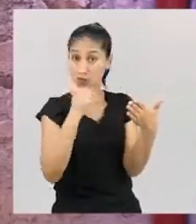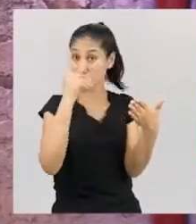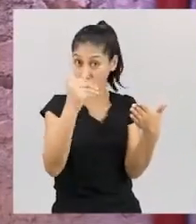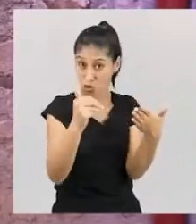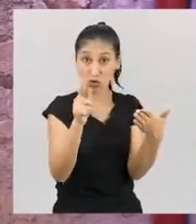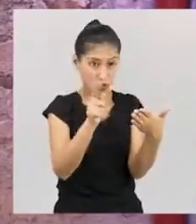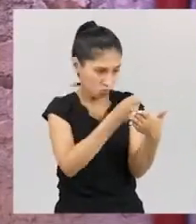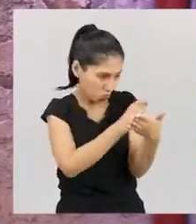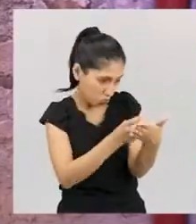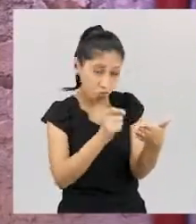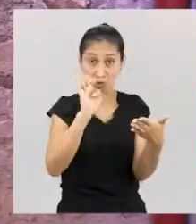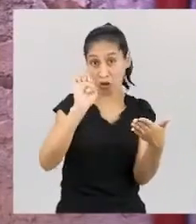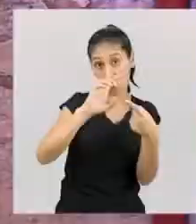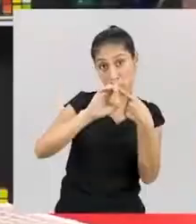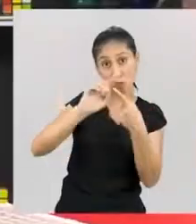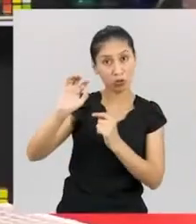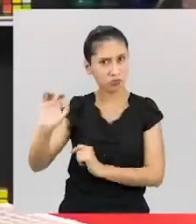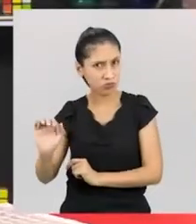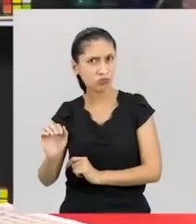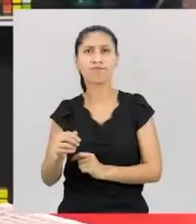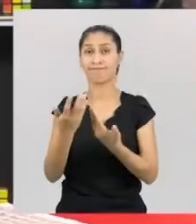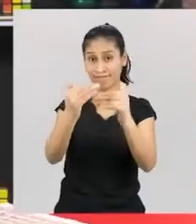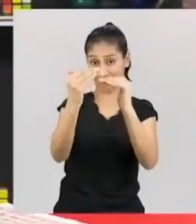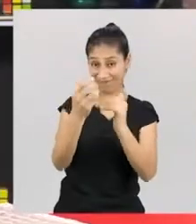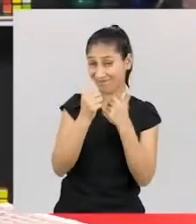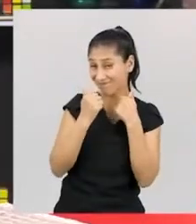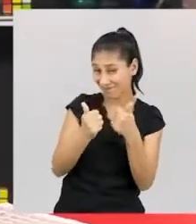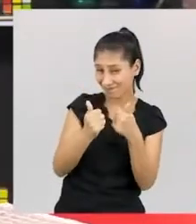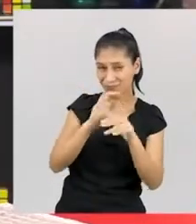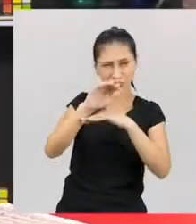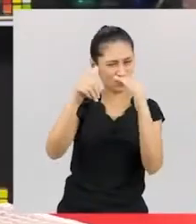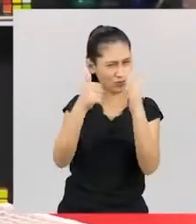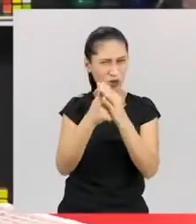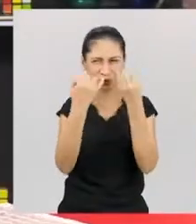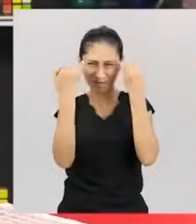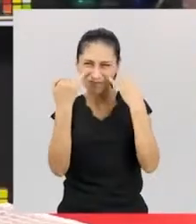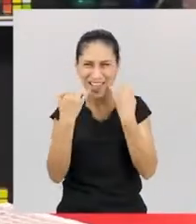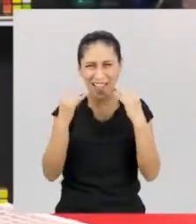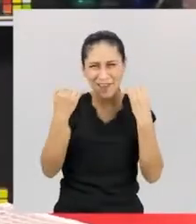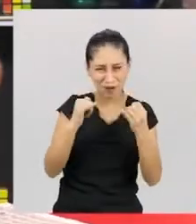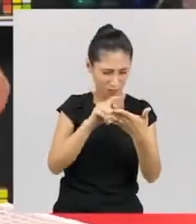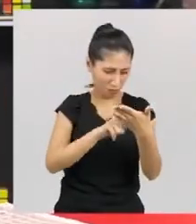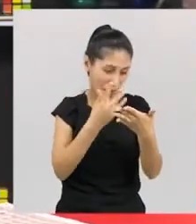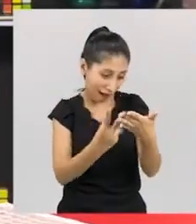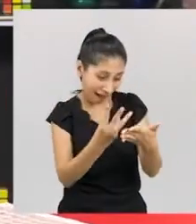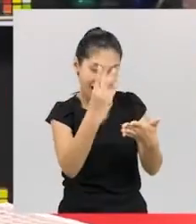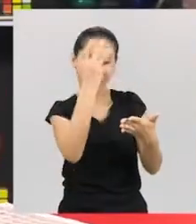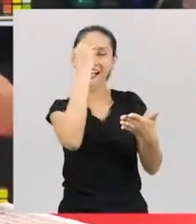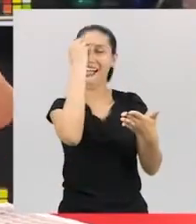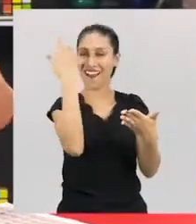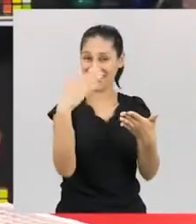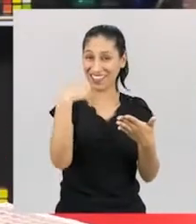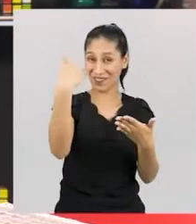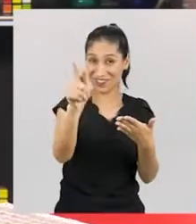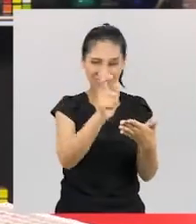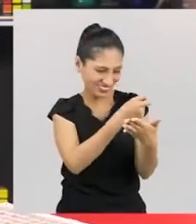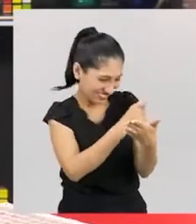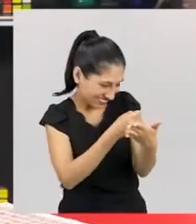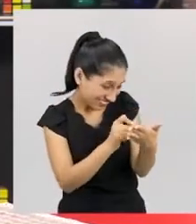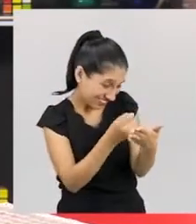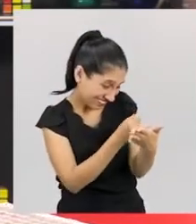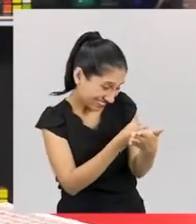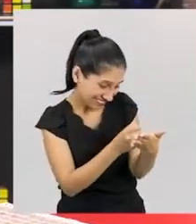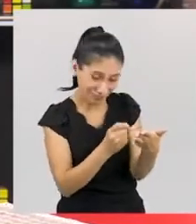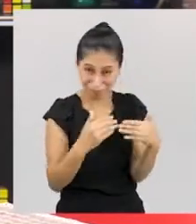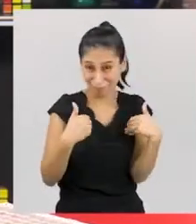la ecuación e inecuación. ¡Genial! Creo que todas y todos tenemos la información que necesitábamos para resolver